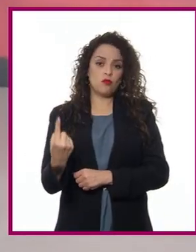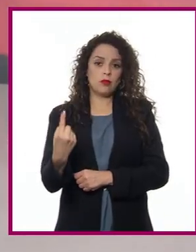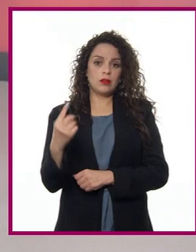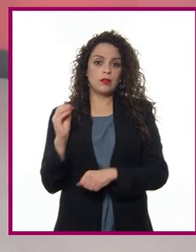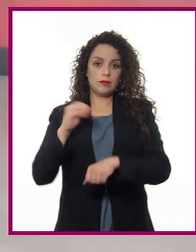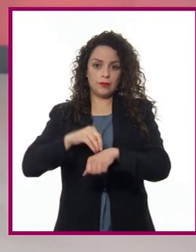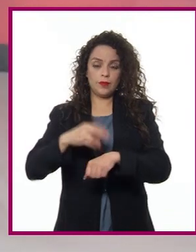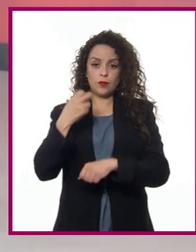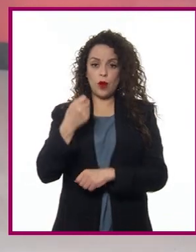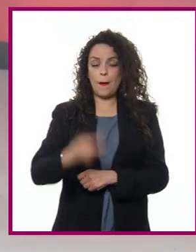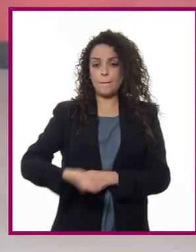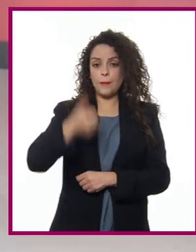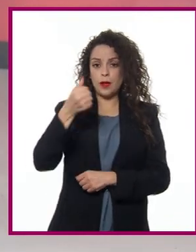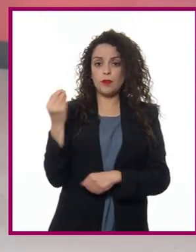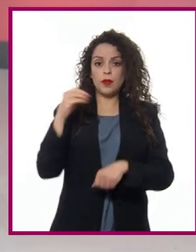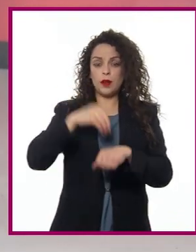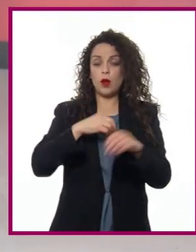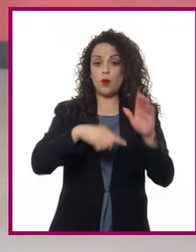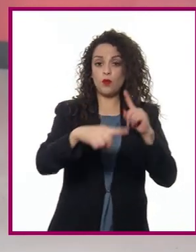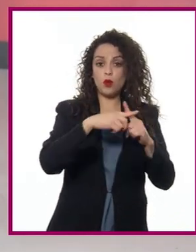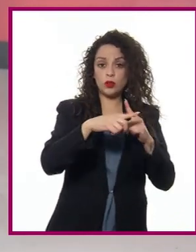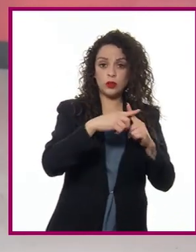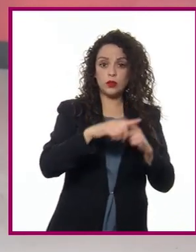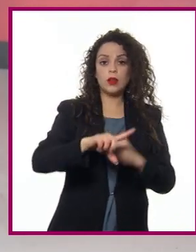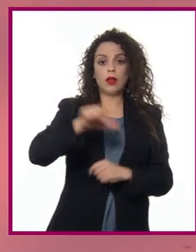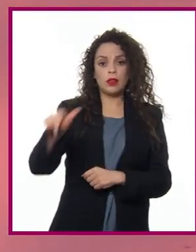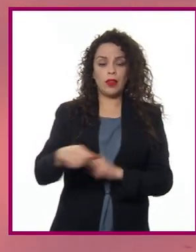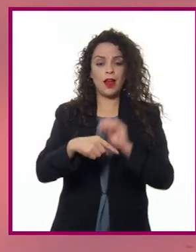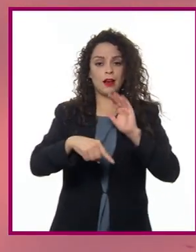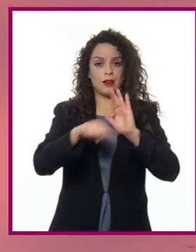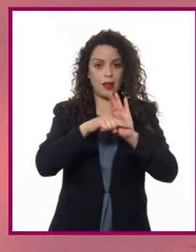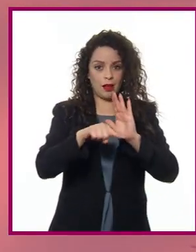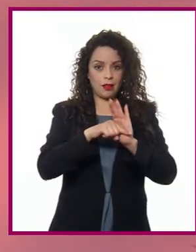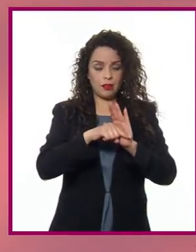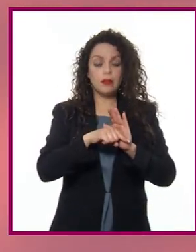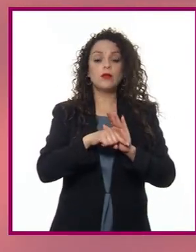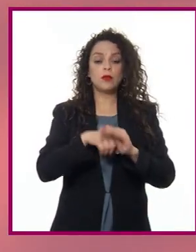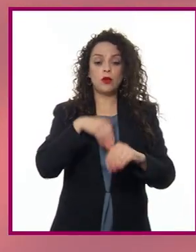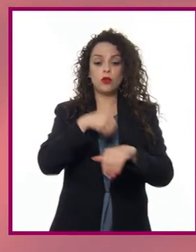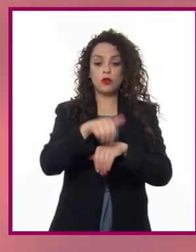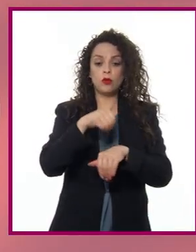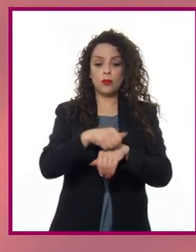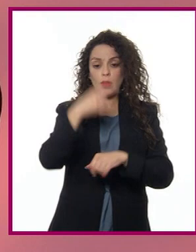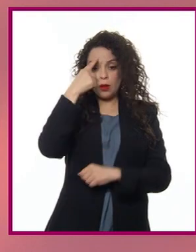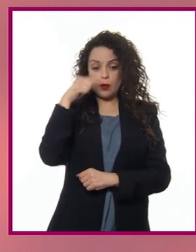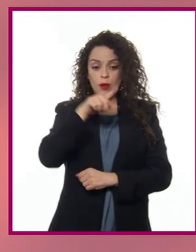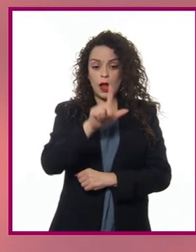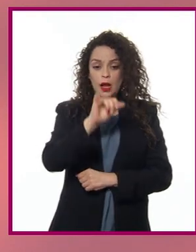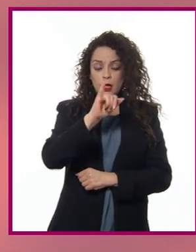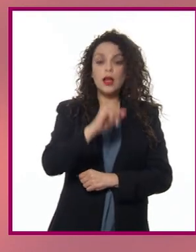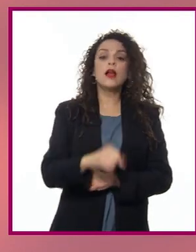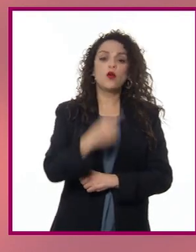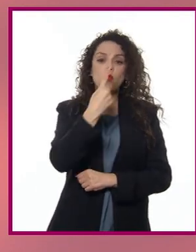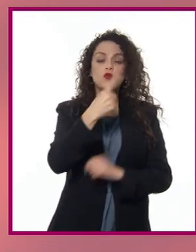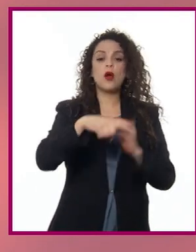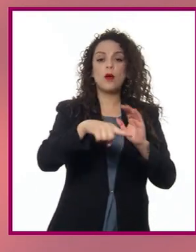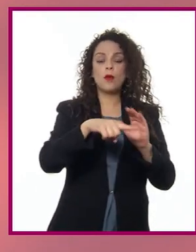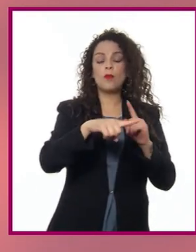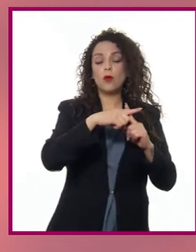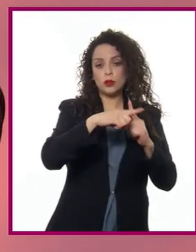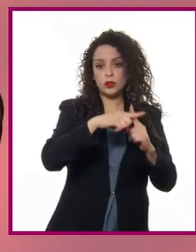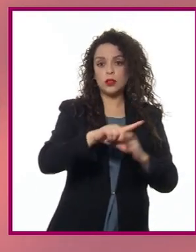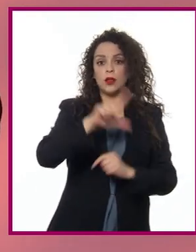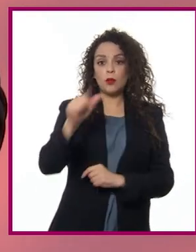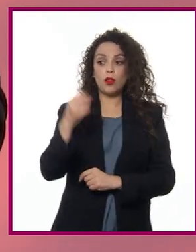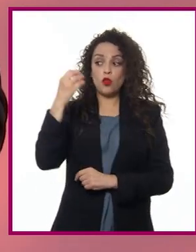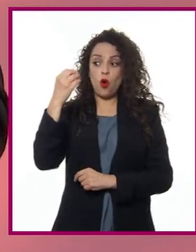escribe el símbolo del elemento con carga positiva, el número de oxidación del litio es positivo 1. Después se escribe el símbolo del